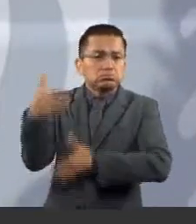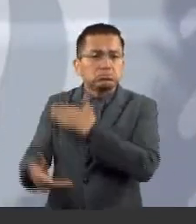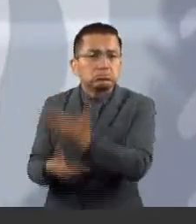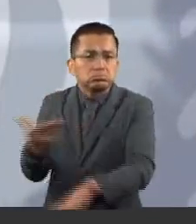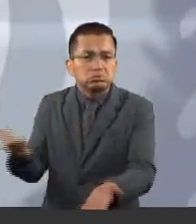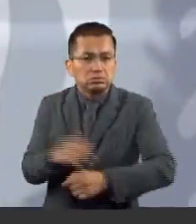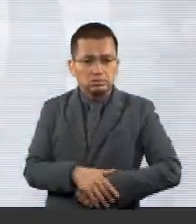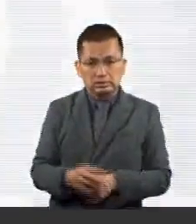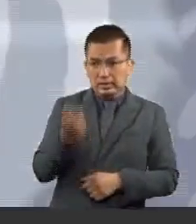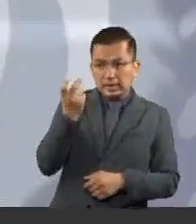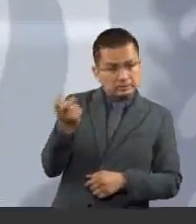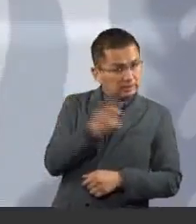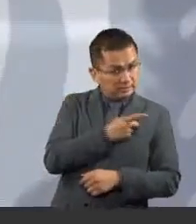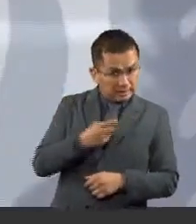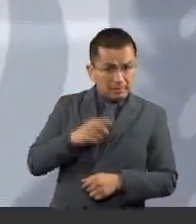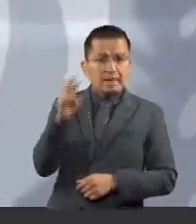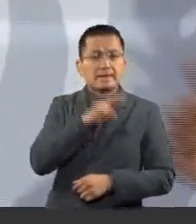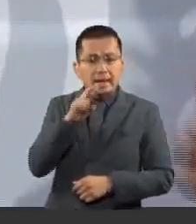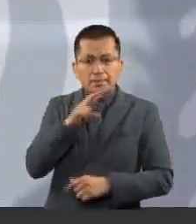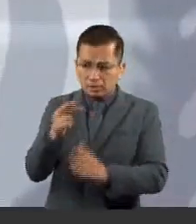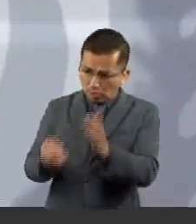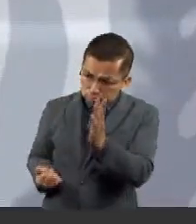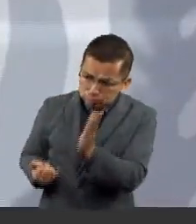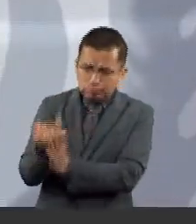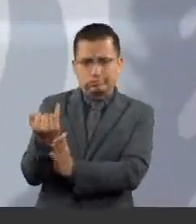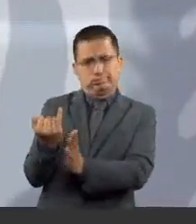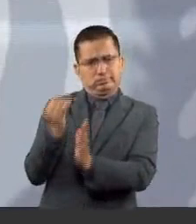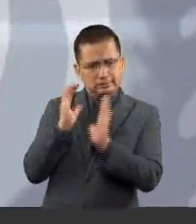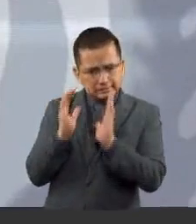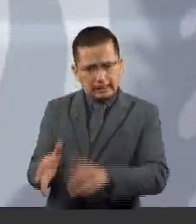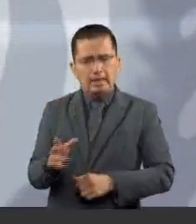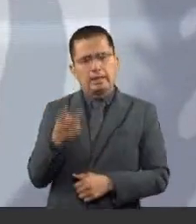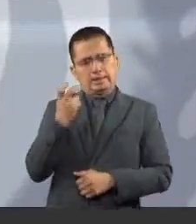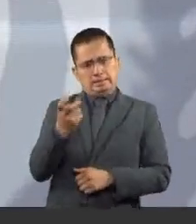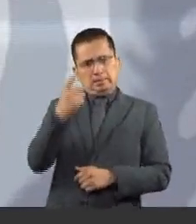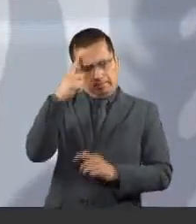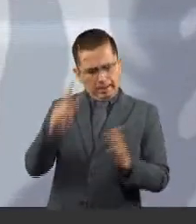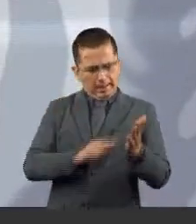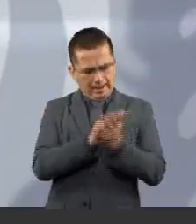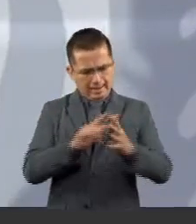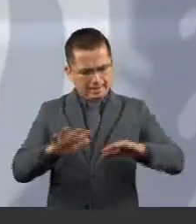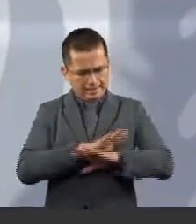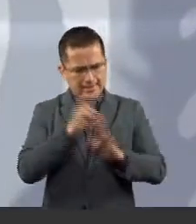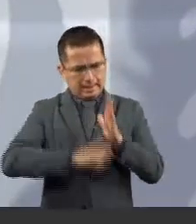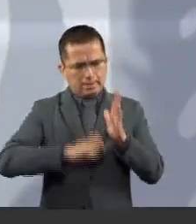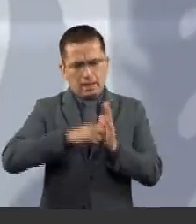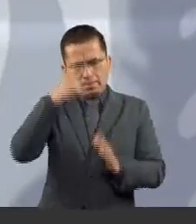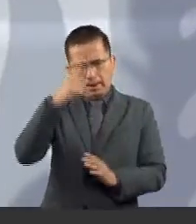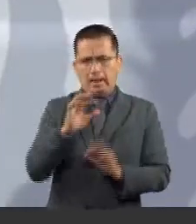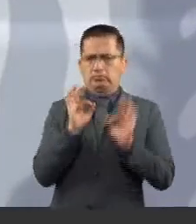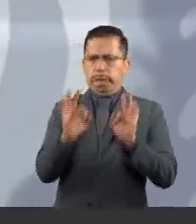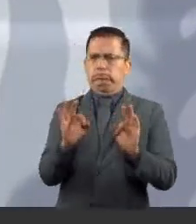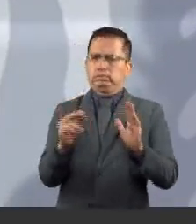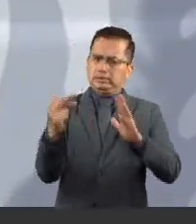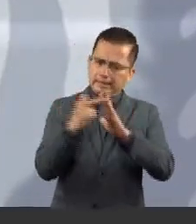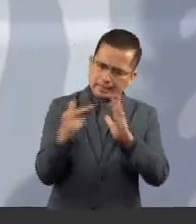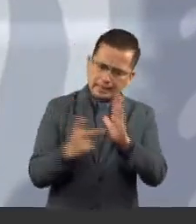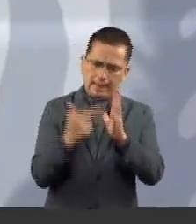avanzar en su dictaminación con esta reforma buscamos contribuir a establecer una regulación responsable